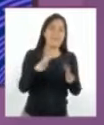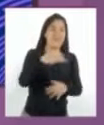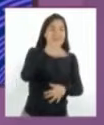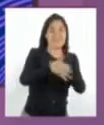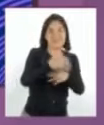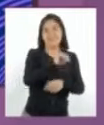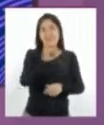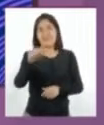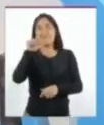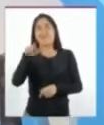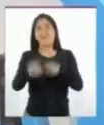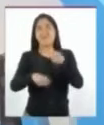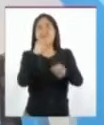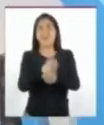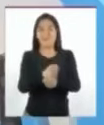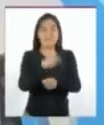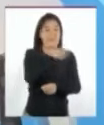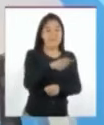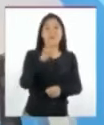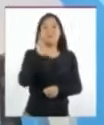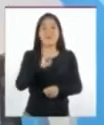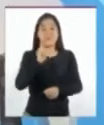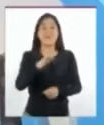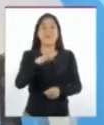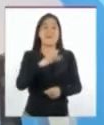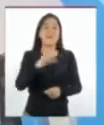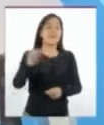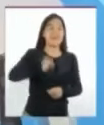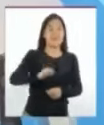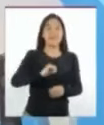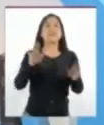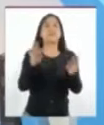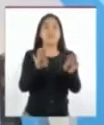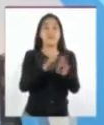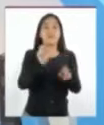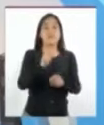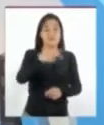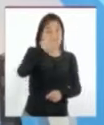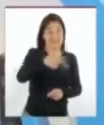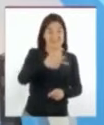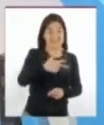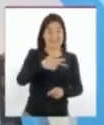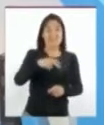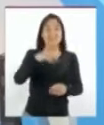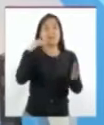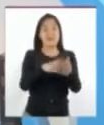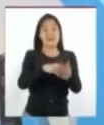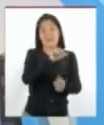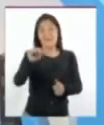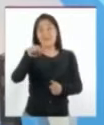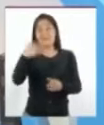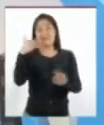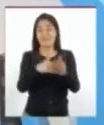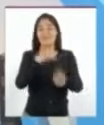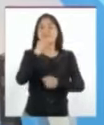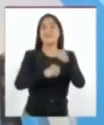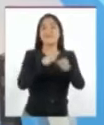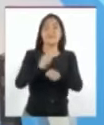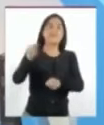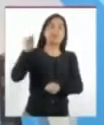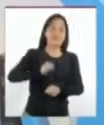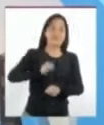y 17 años, cuya antigüedad se calcula entre 13.000 y 12.000 años. Observa